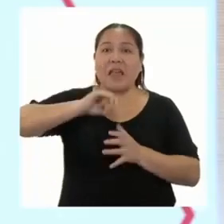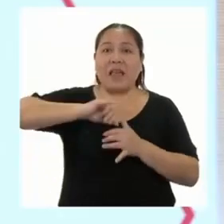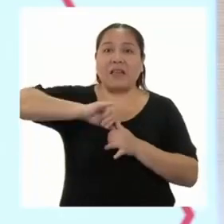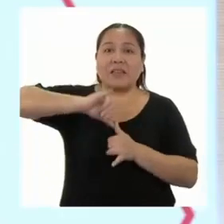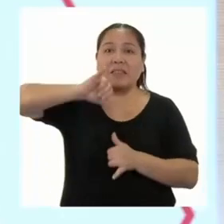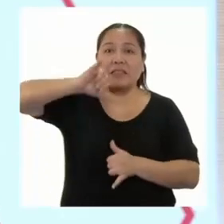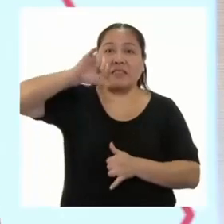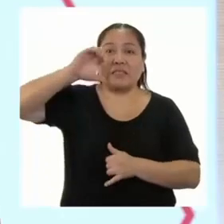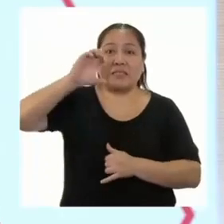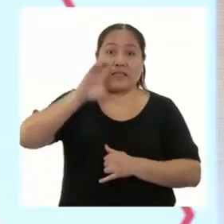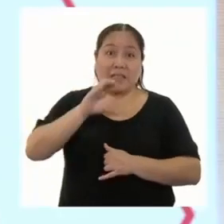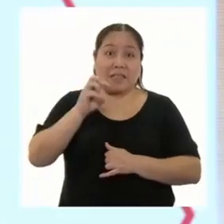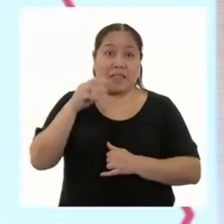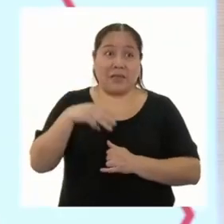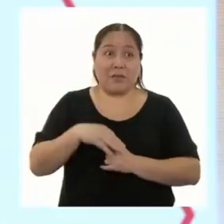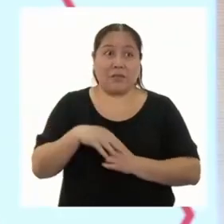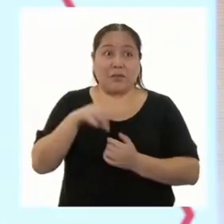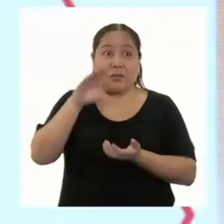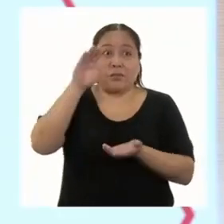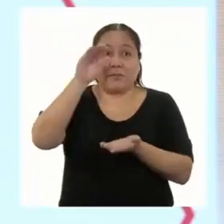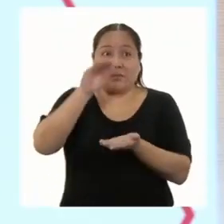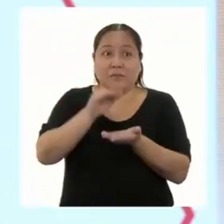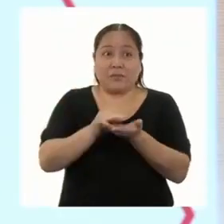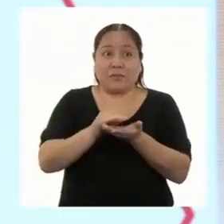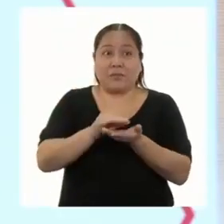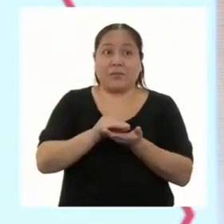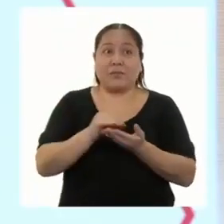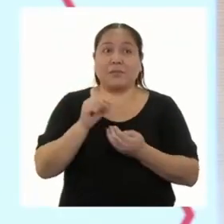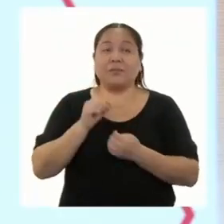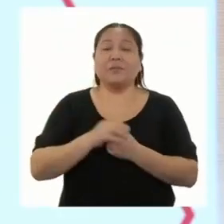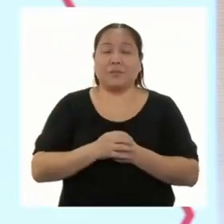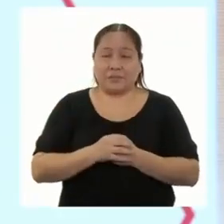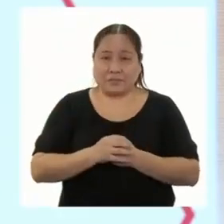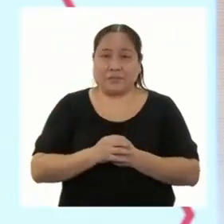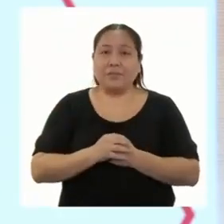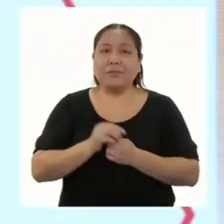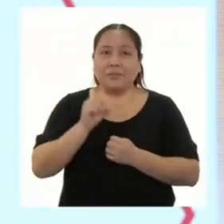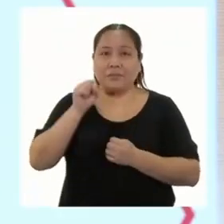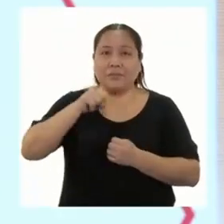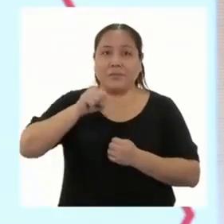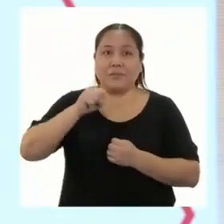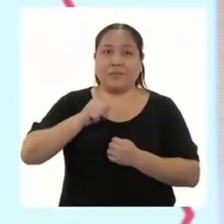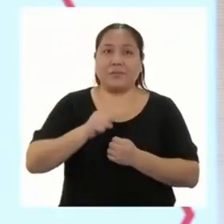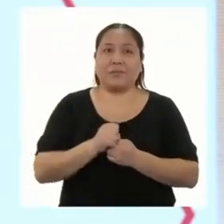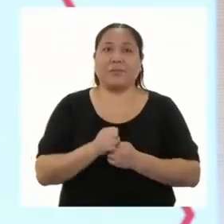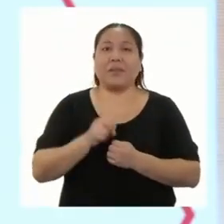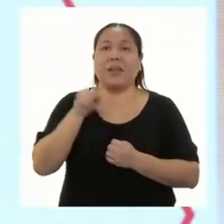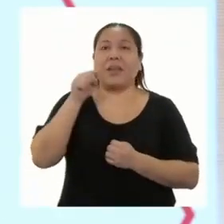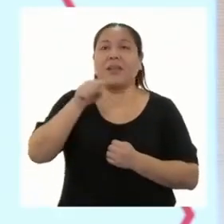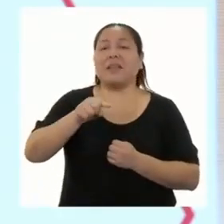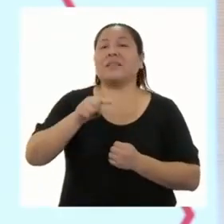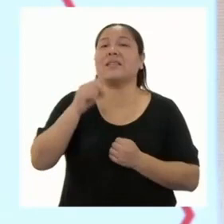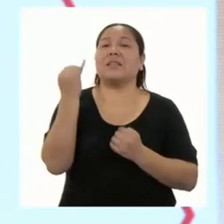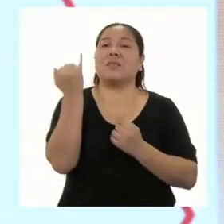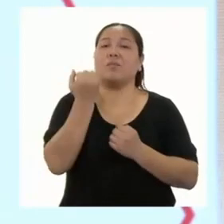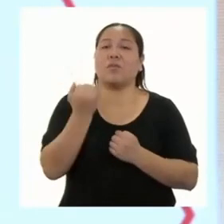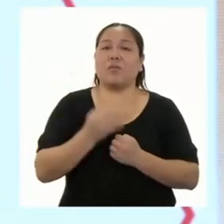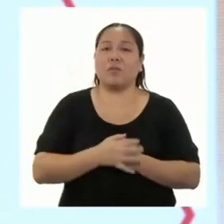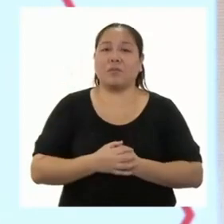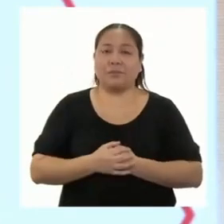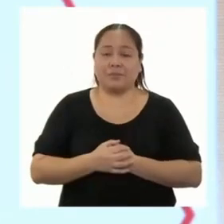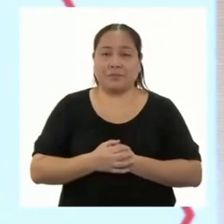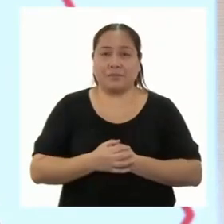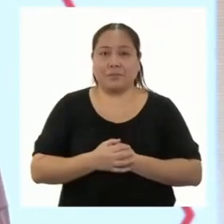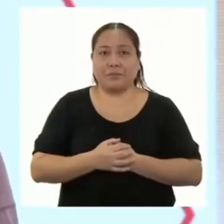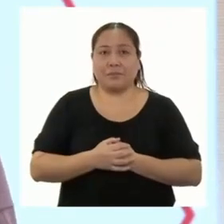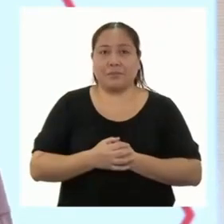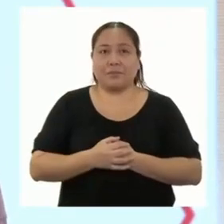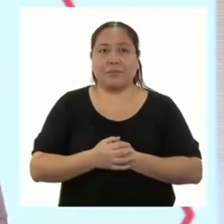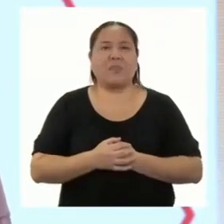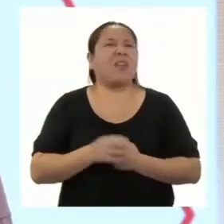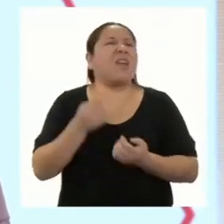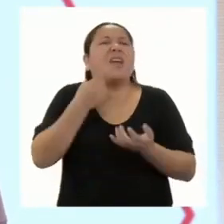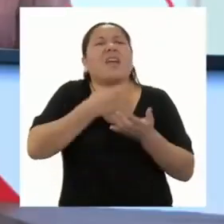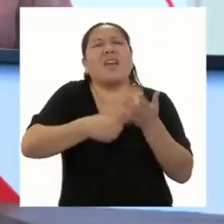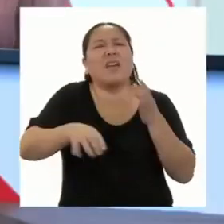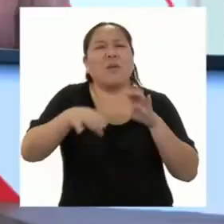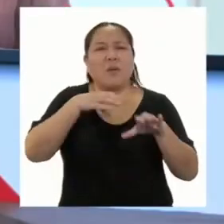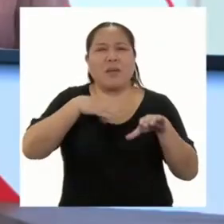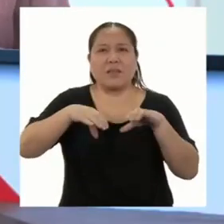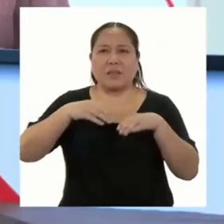altura. Estamos reduciendo el objeto real en el dibujo. ¿Y de ahí qué tengo que